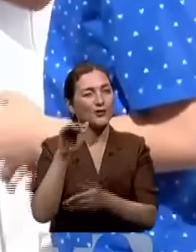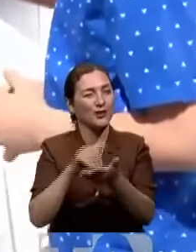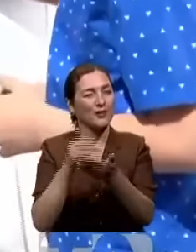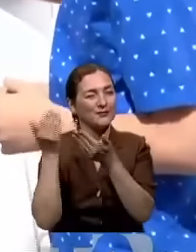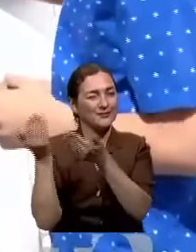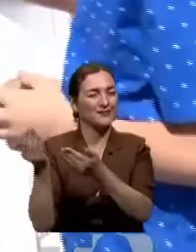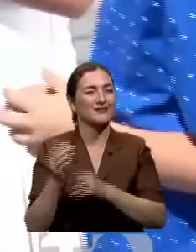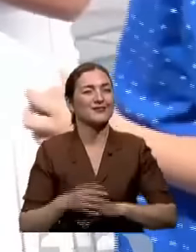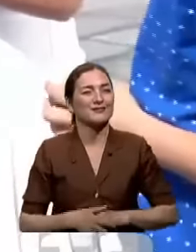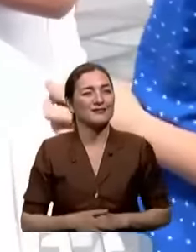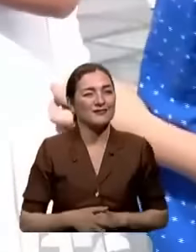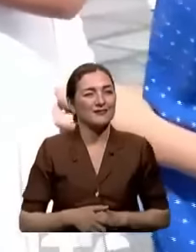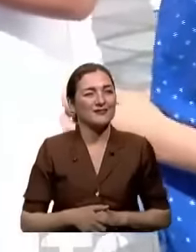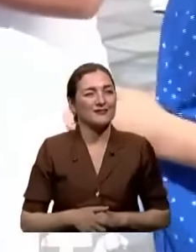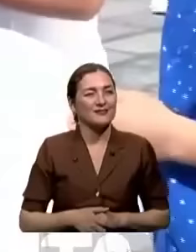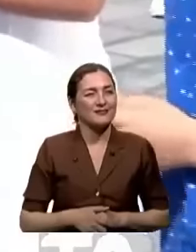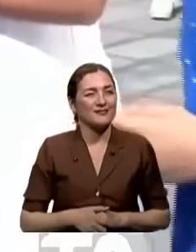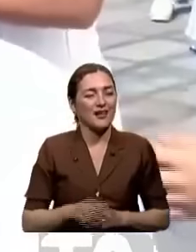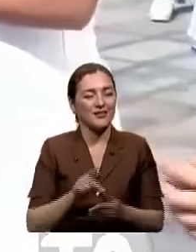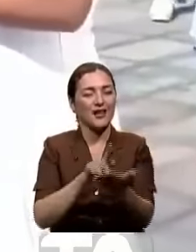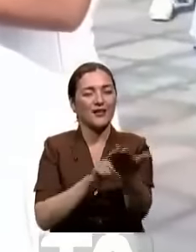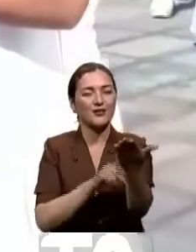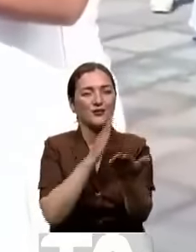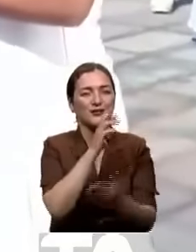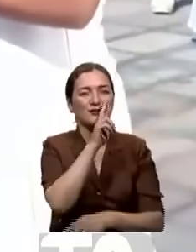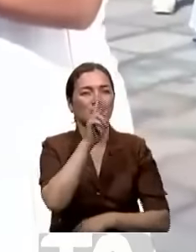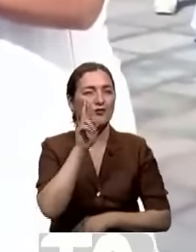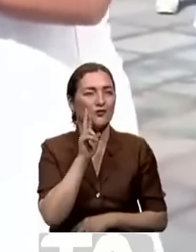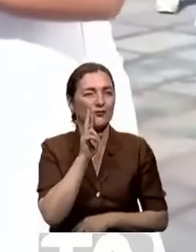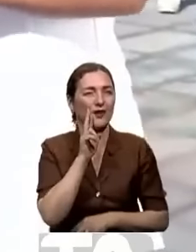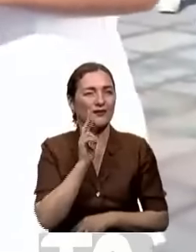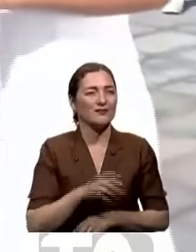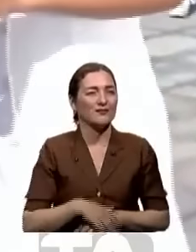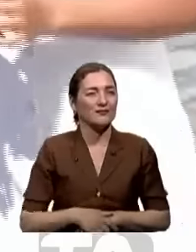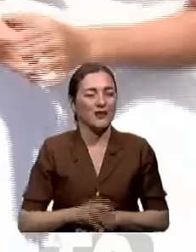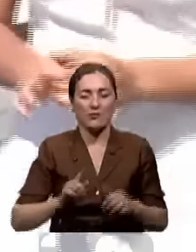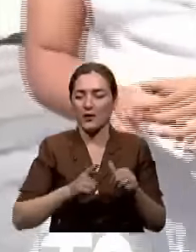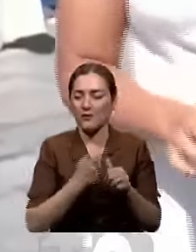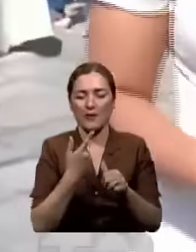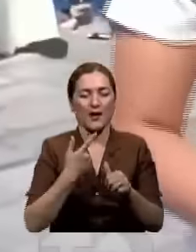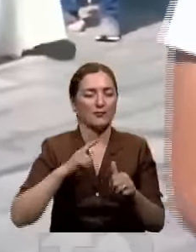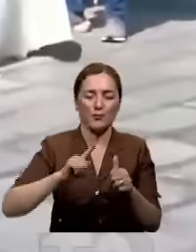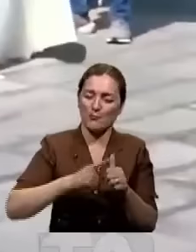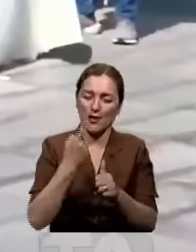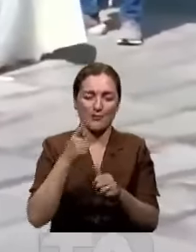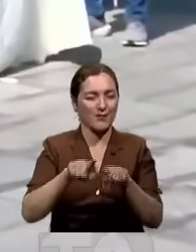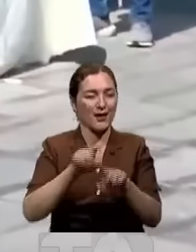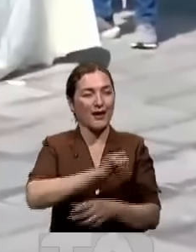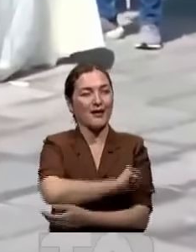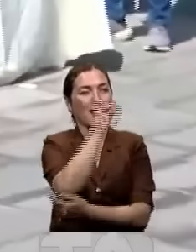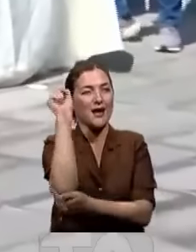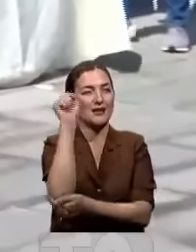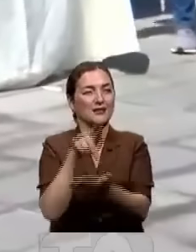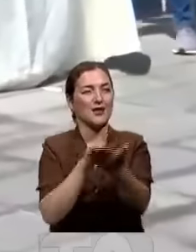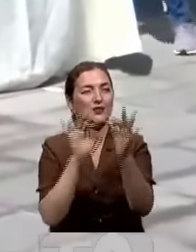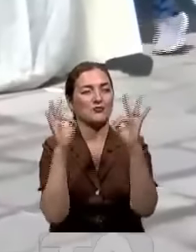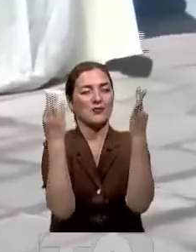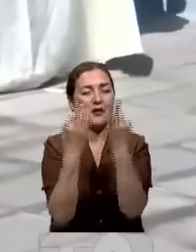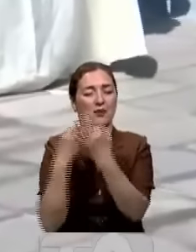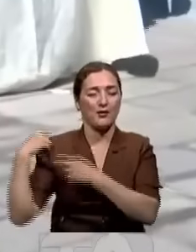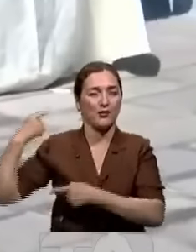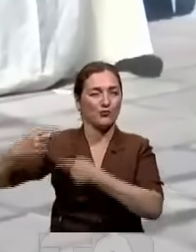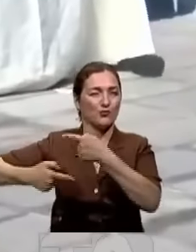hacer la entrega tradición, de este premio, de este reconocimiento al primer lugar. Tradición de familia, nuevamente acá, de